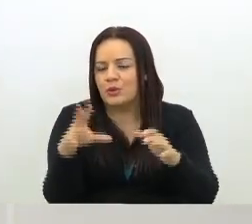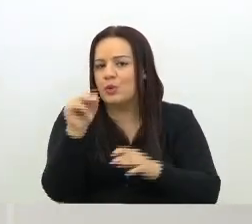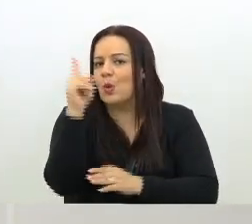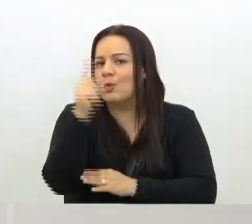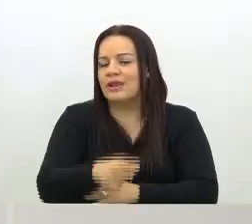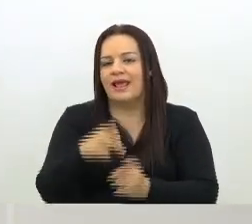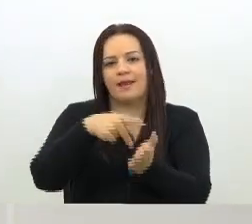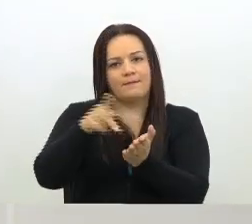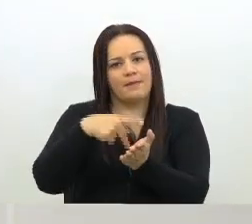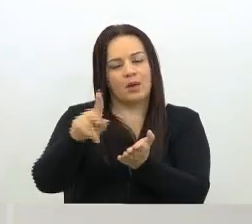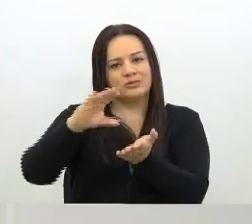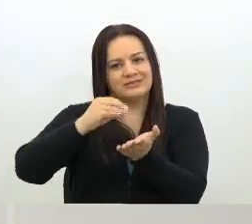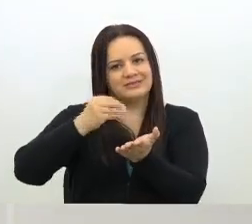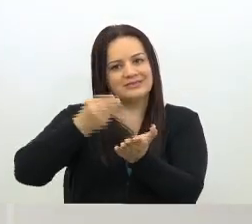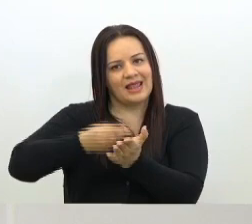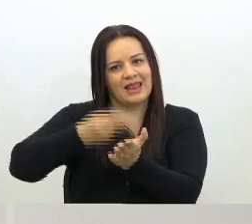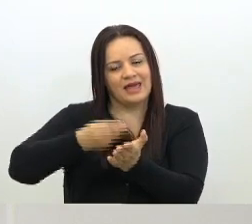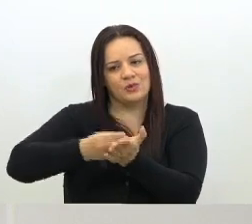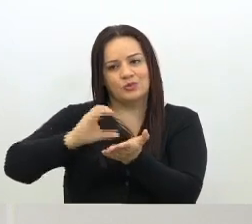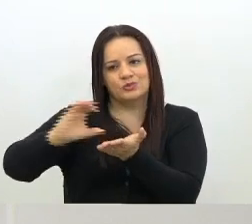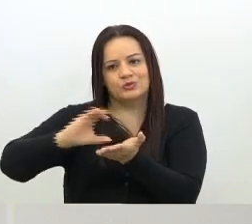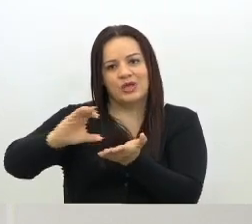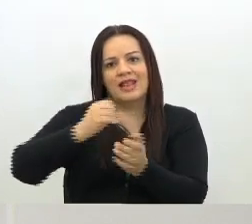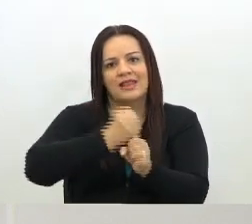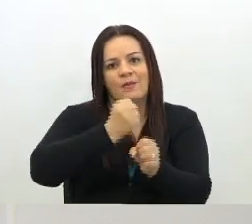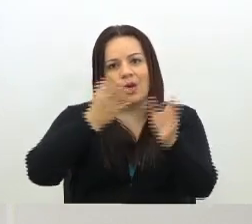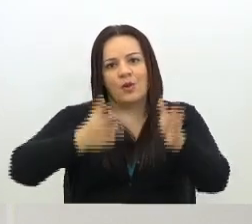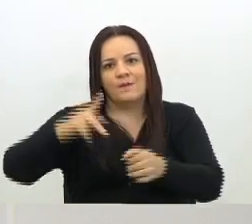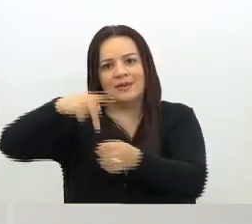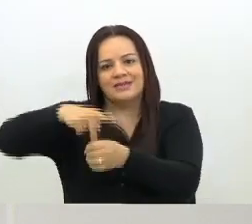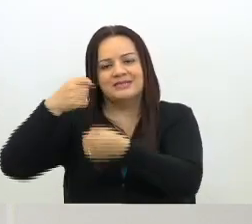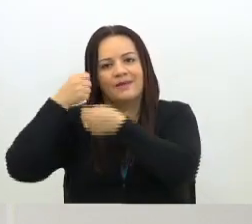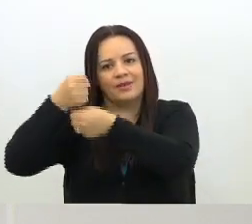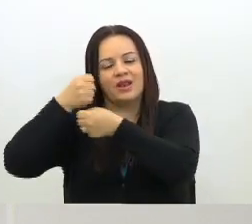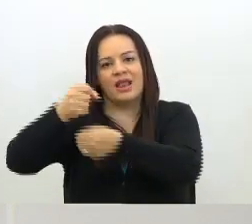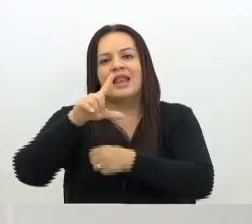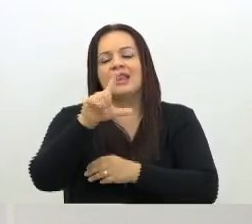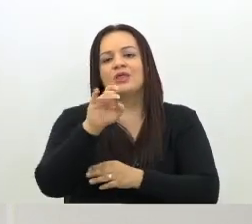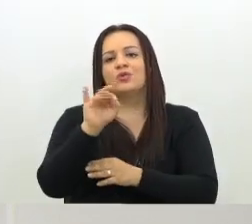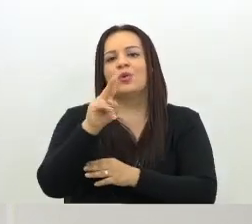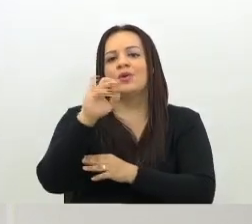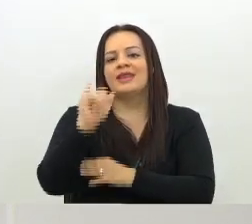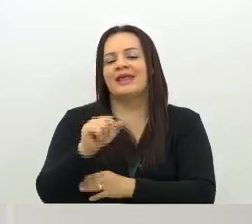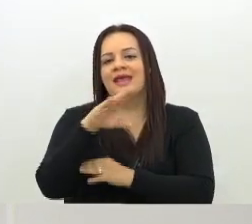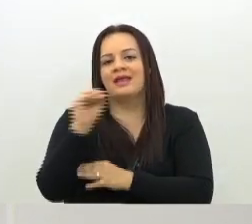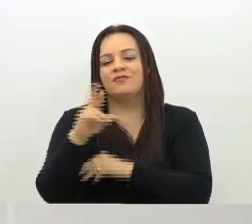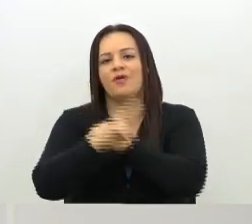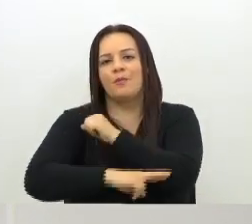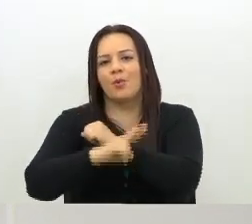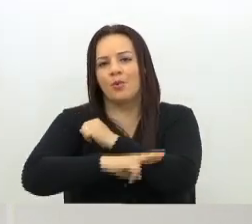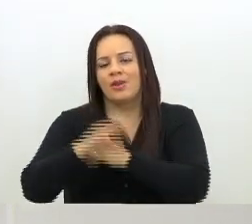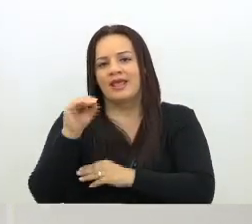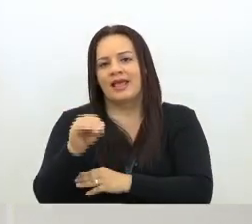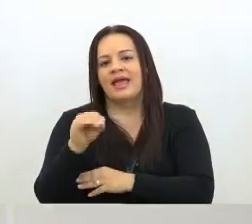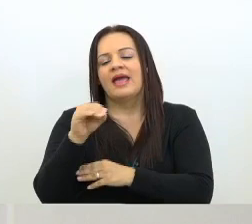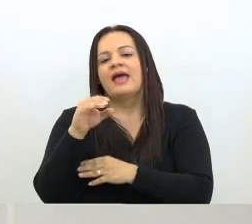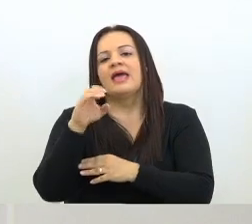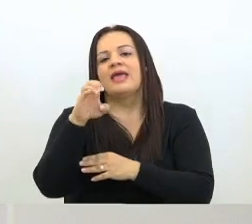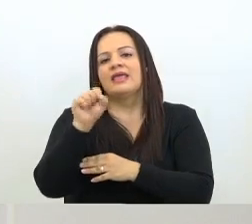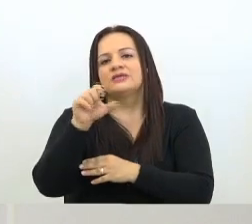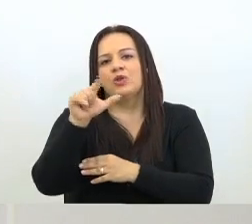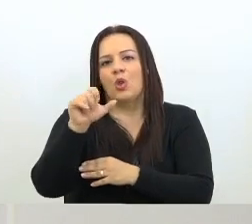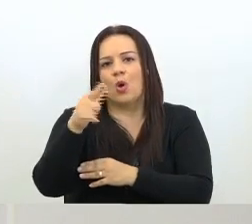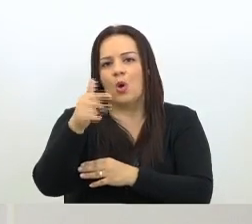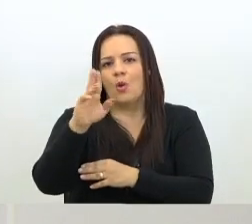pago de los salarios al trabajador que participe en una huelga. Letonia y República Eslovaca tampoco prevén el pago